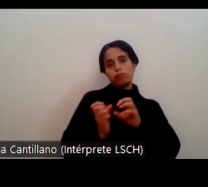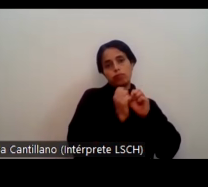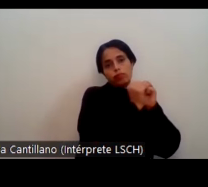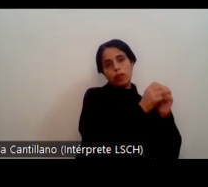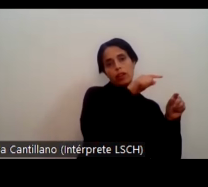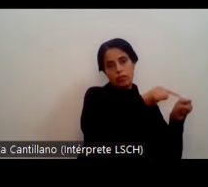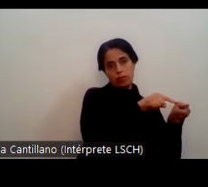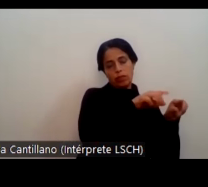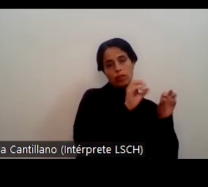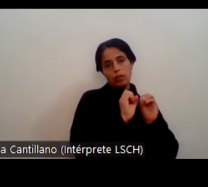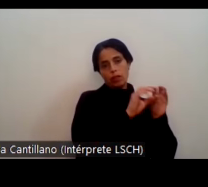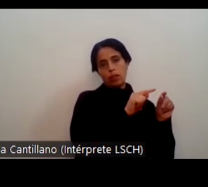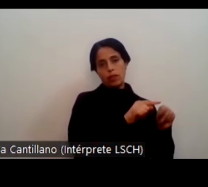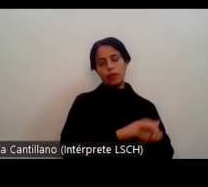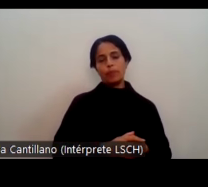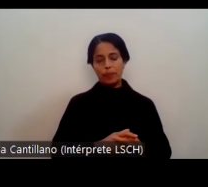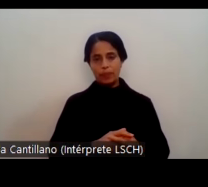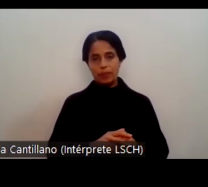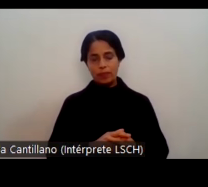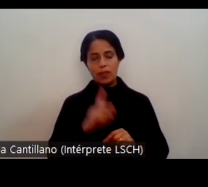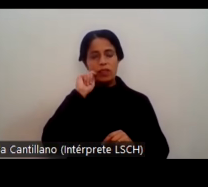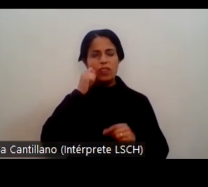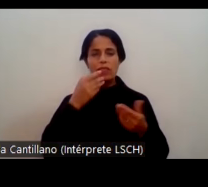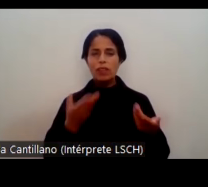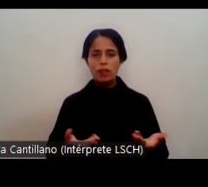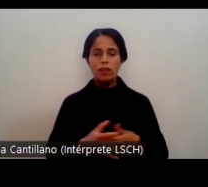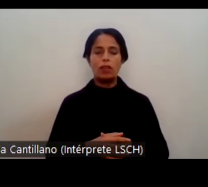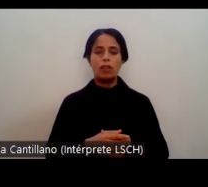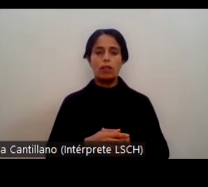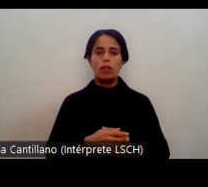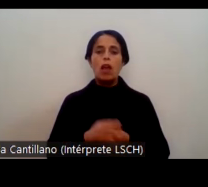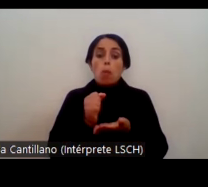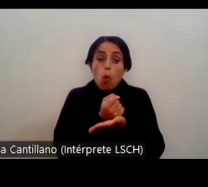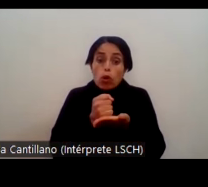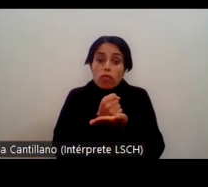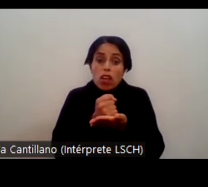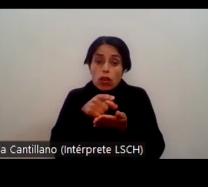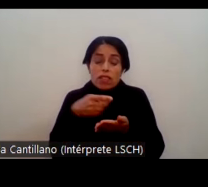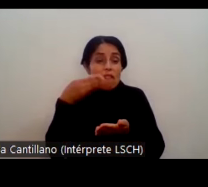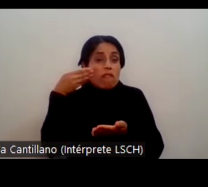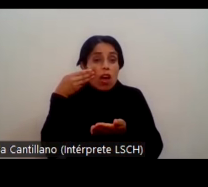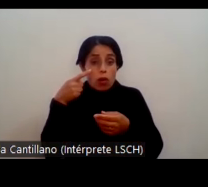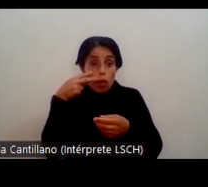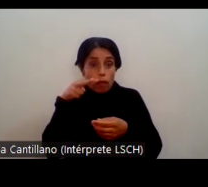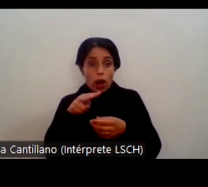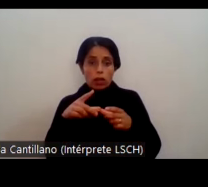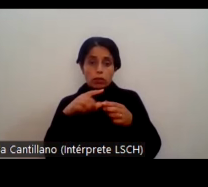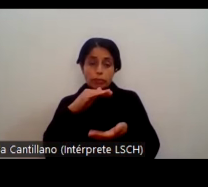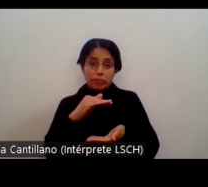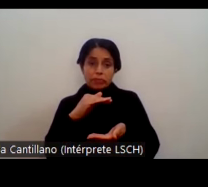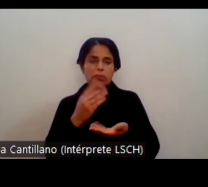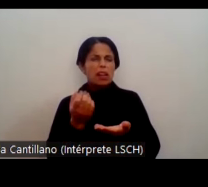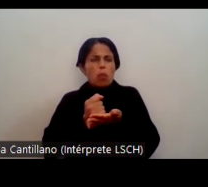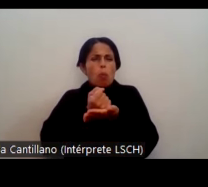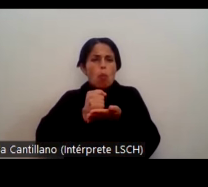Em, la, mm, entonces, el morteritos como este tipo servían para